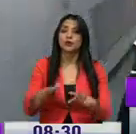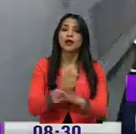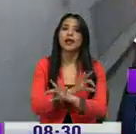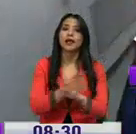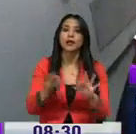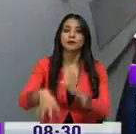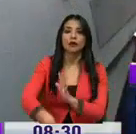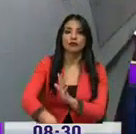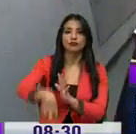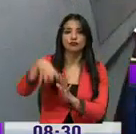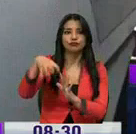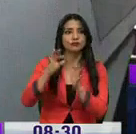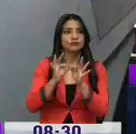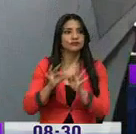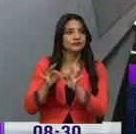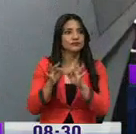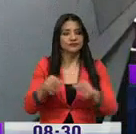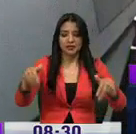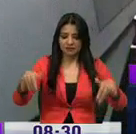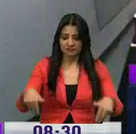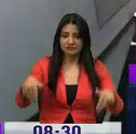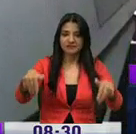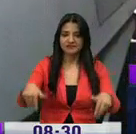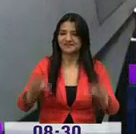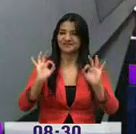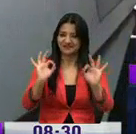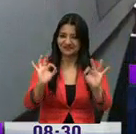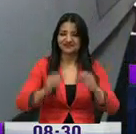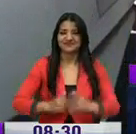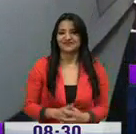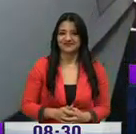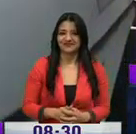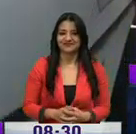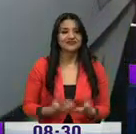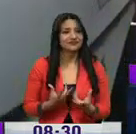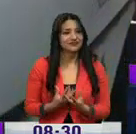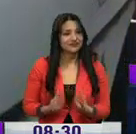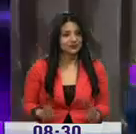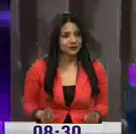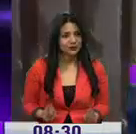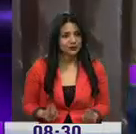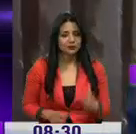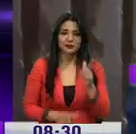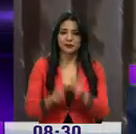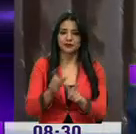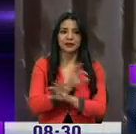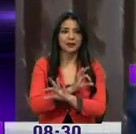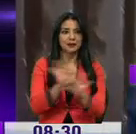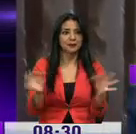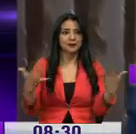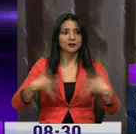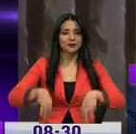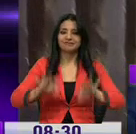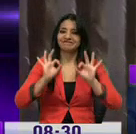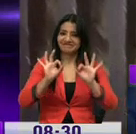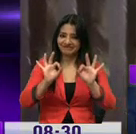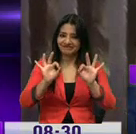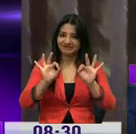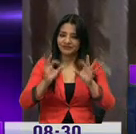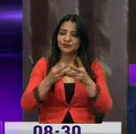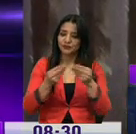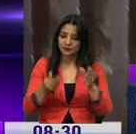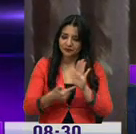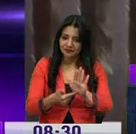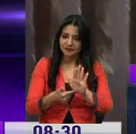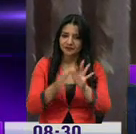y mantenimiento de las rejillas. De esta manera, ya se dio solución al pedido de la ciudadanía. Qué bueno, enhorabuena, hay los